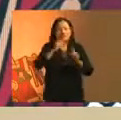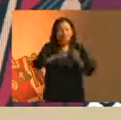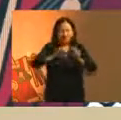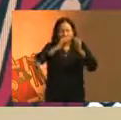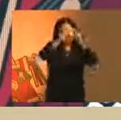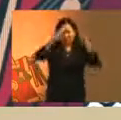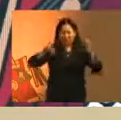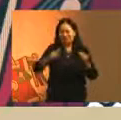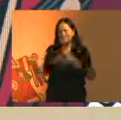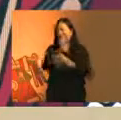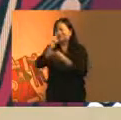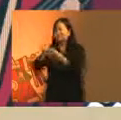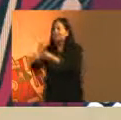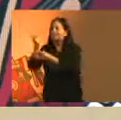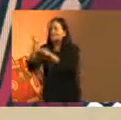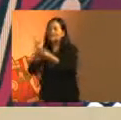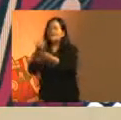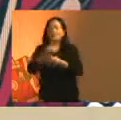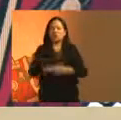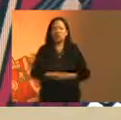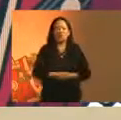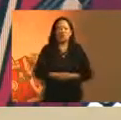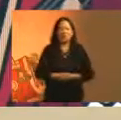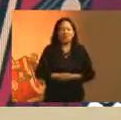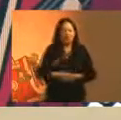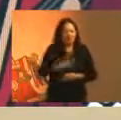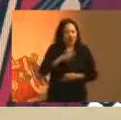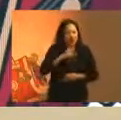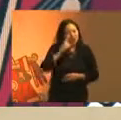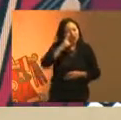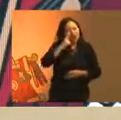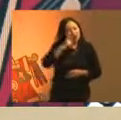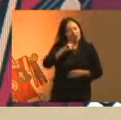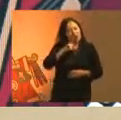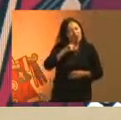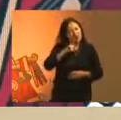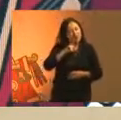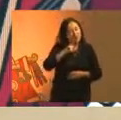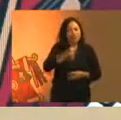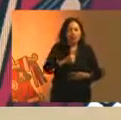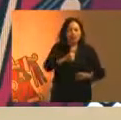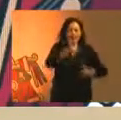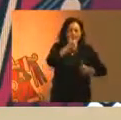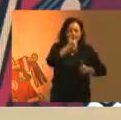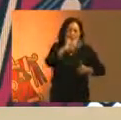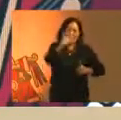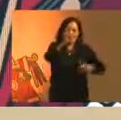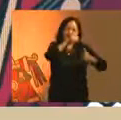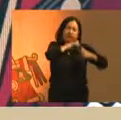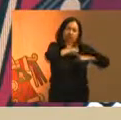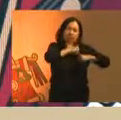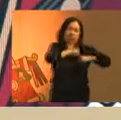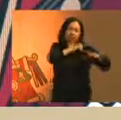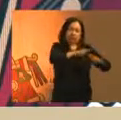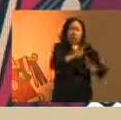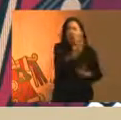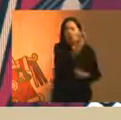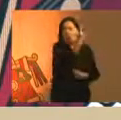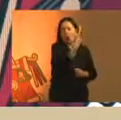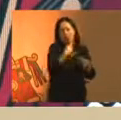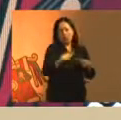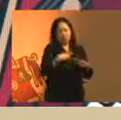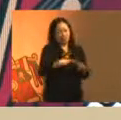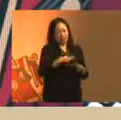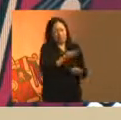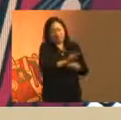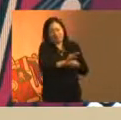a hierve a diez en la celda hecha para un solo preso con el miedo en cada cual y cada cual con